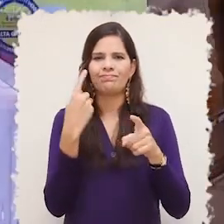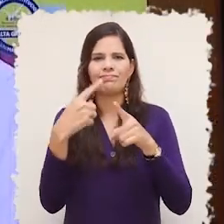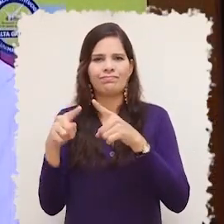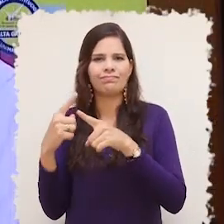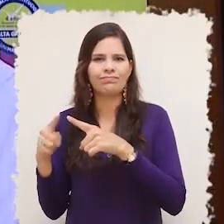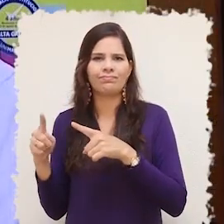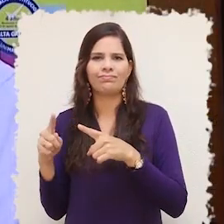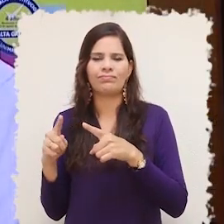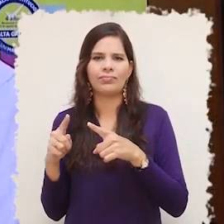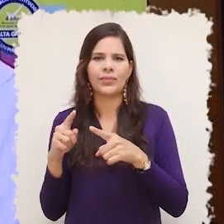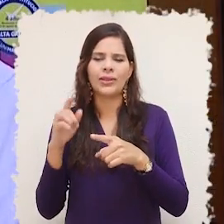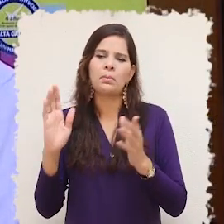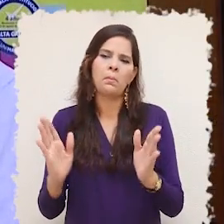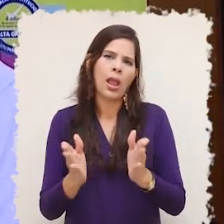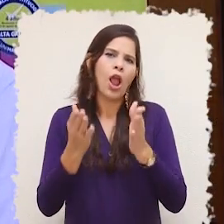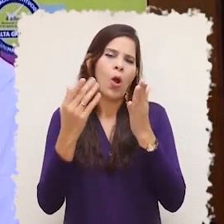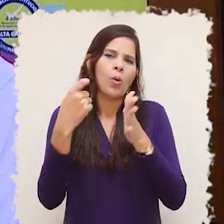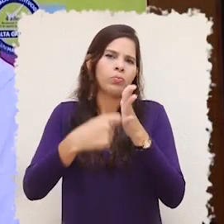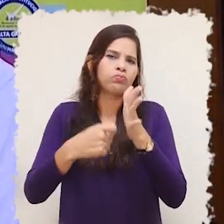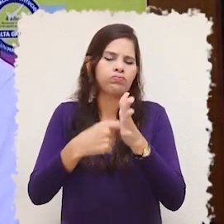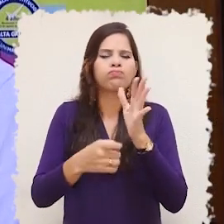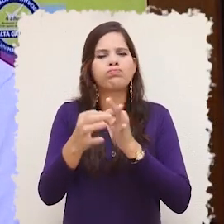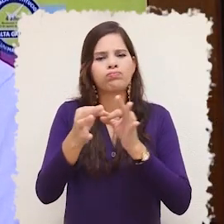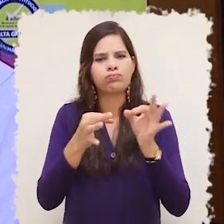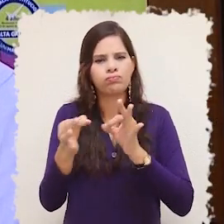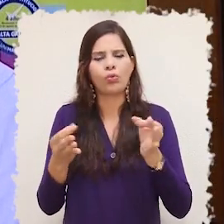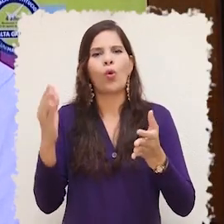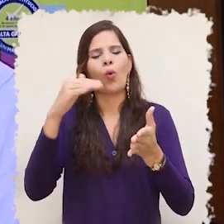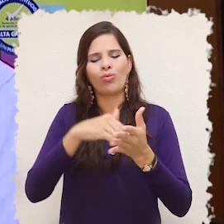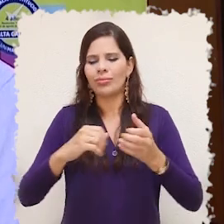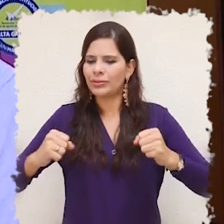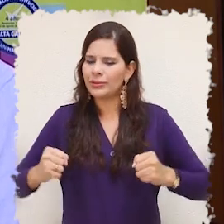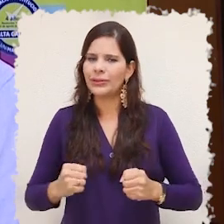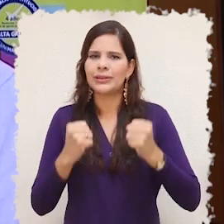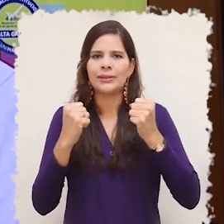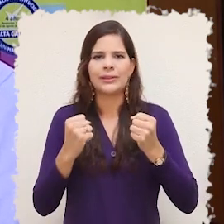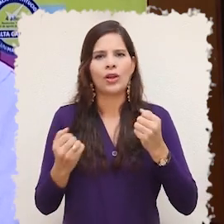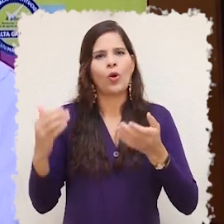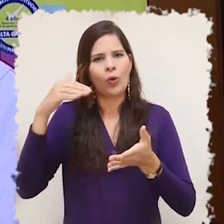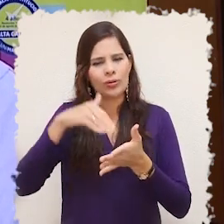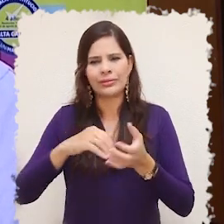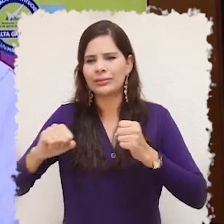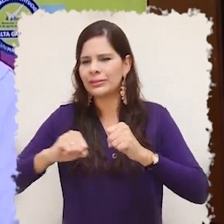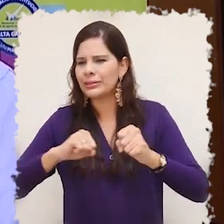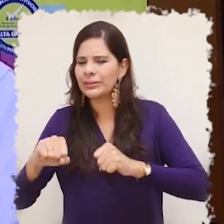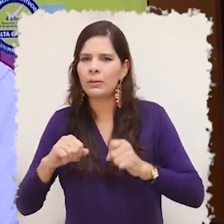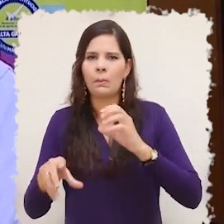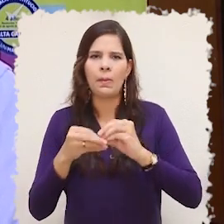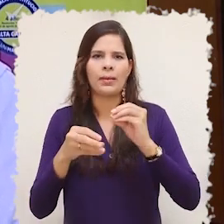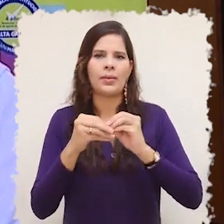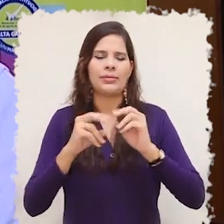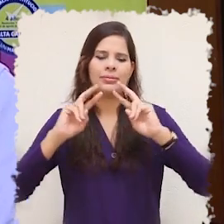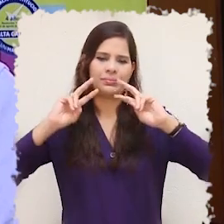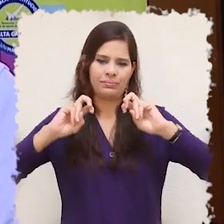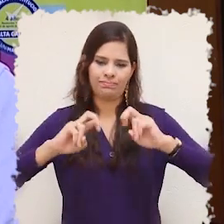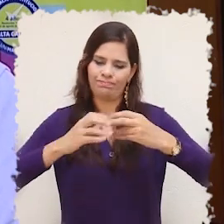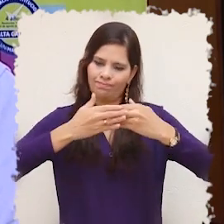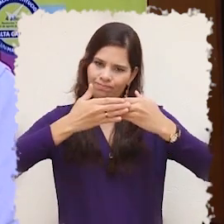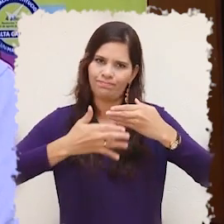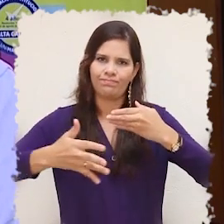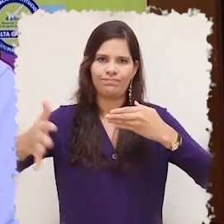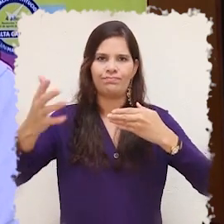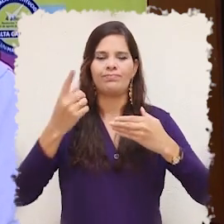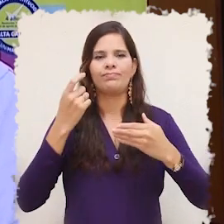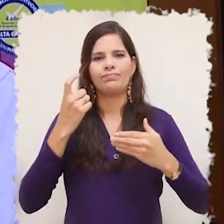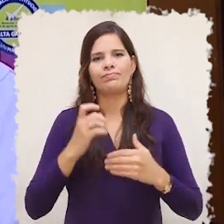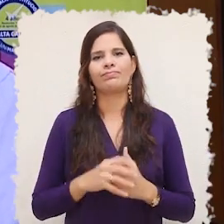aspectos que seguramente hay por mejorar y tomar un nuevo respiro y arrancar nuevamente en otras iniciativas para lo que viene,